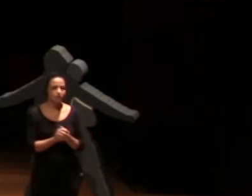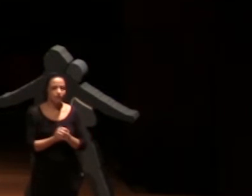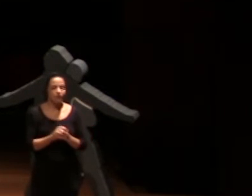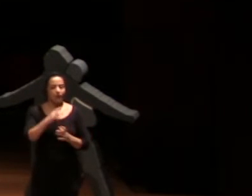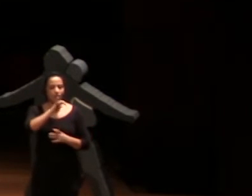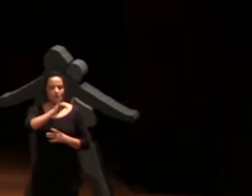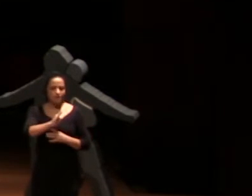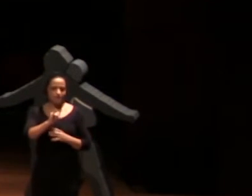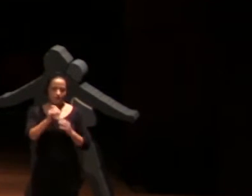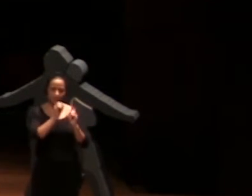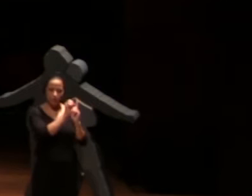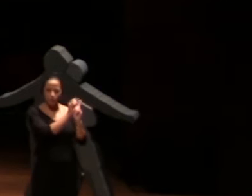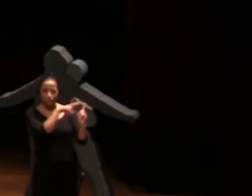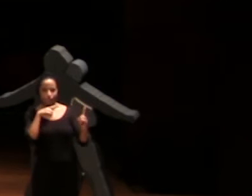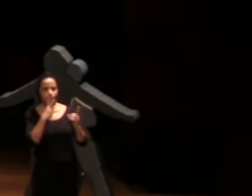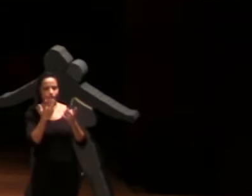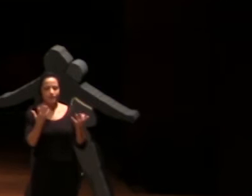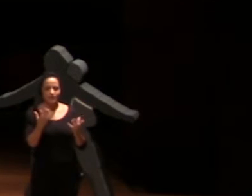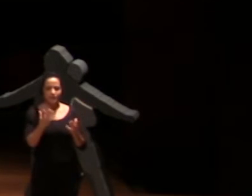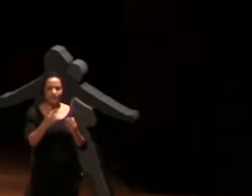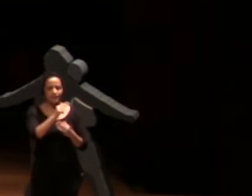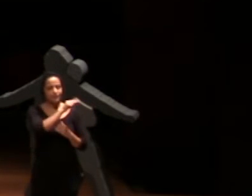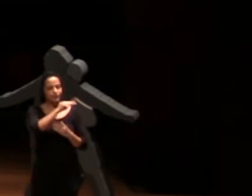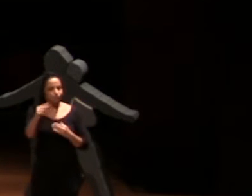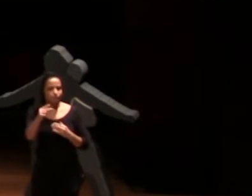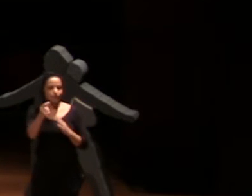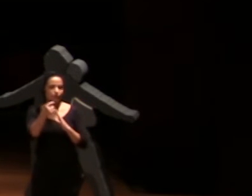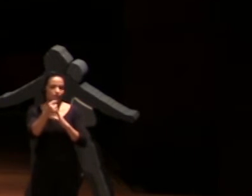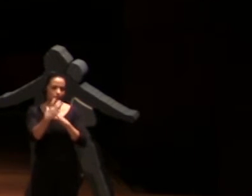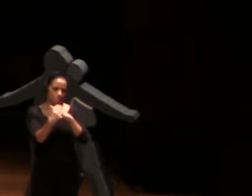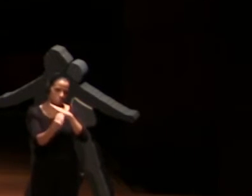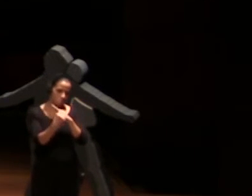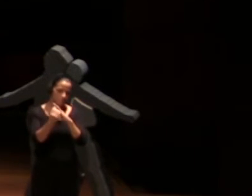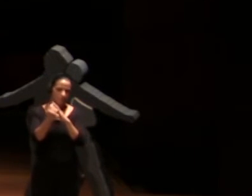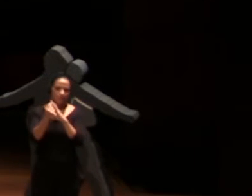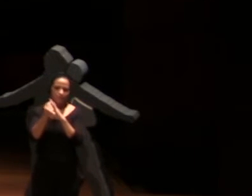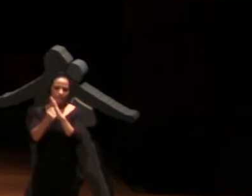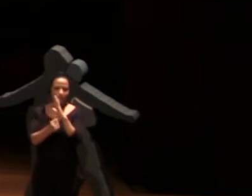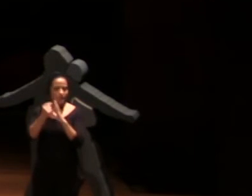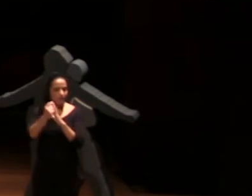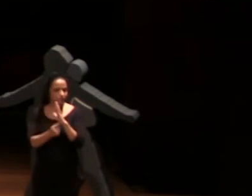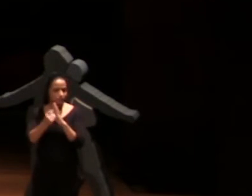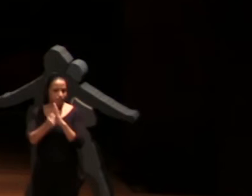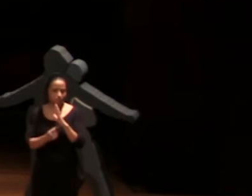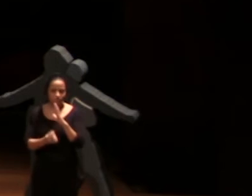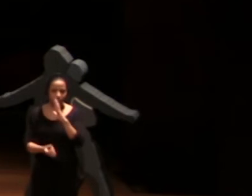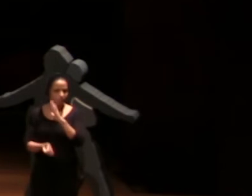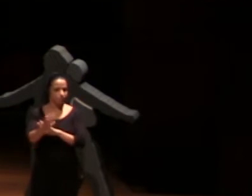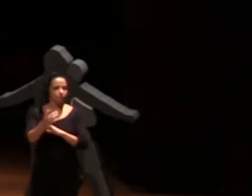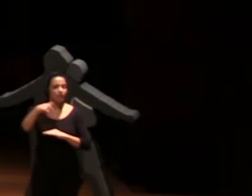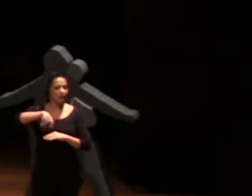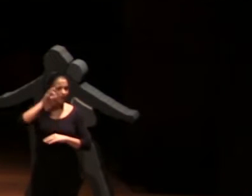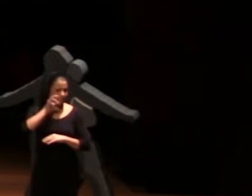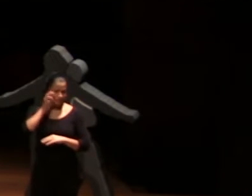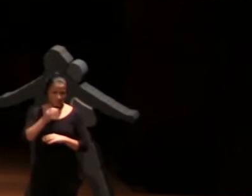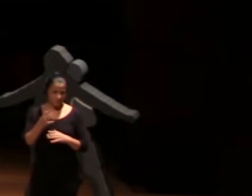tiene el tipo de enfoque genera unos nuevos factores intrínsecos tanto en el paciente como el terapeuta. Este ciclo de los distintos